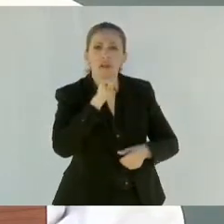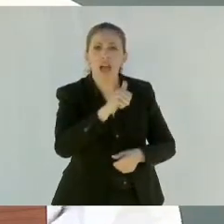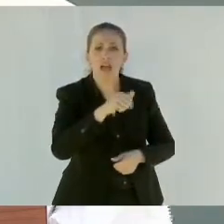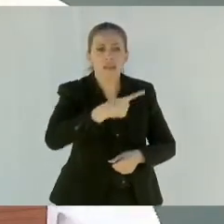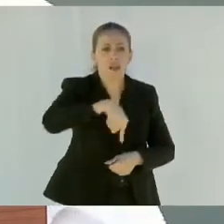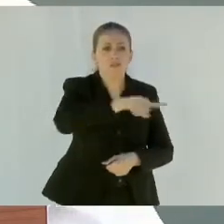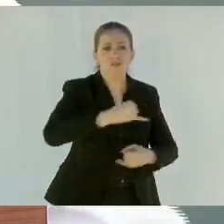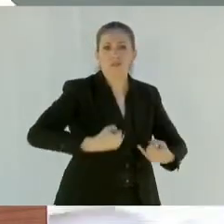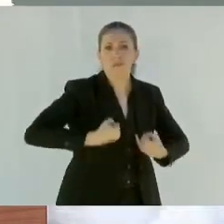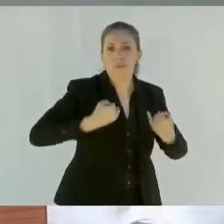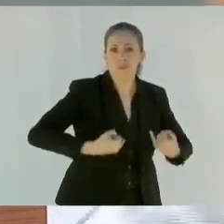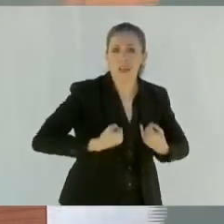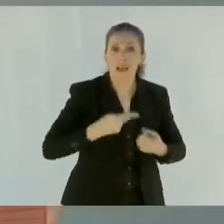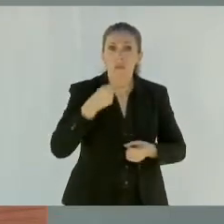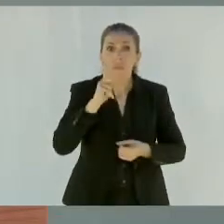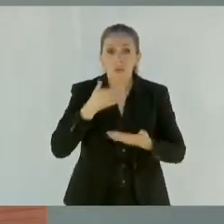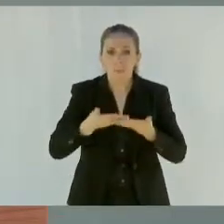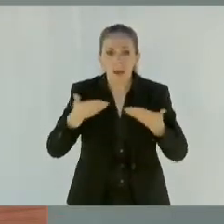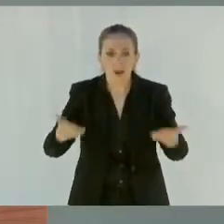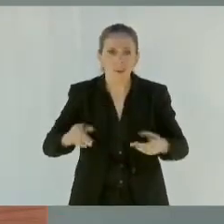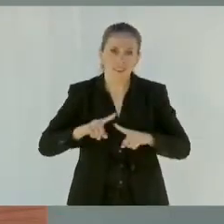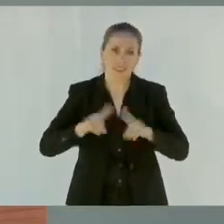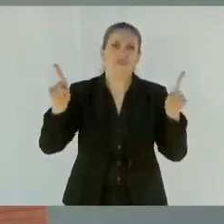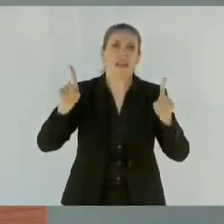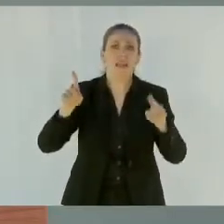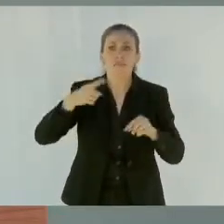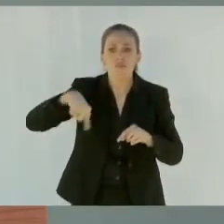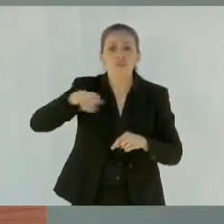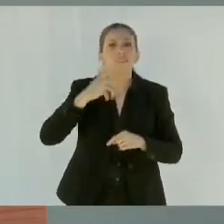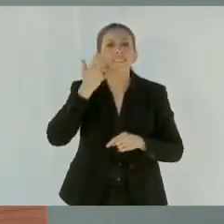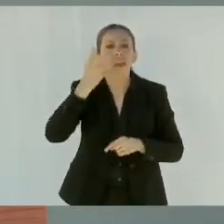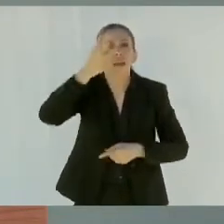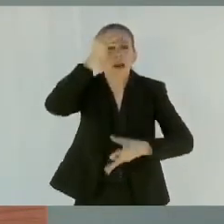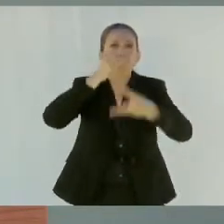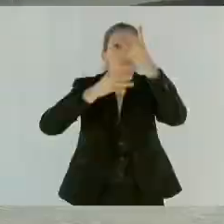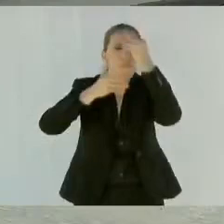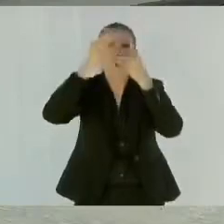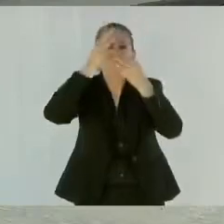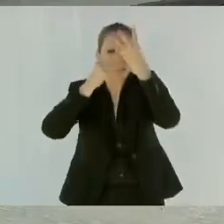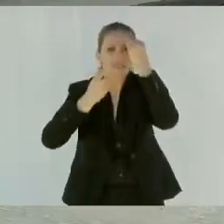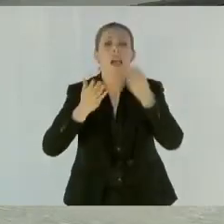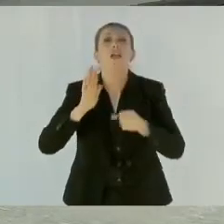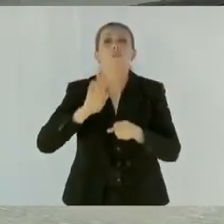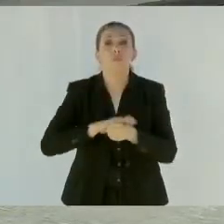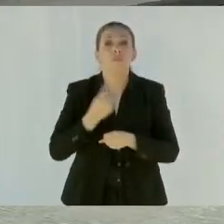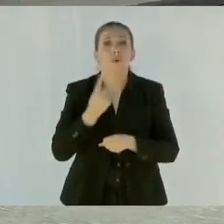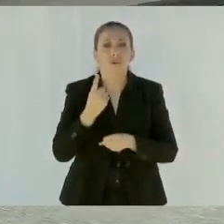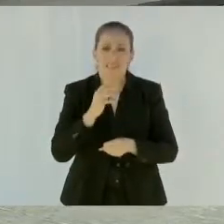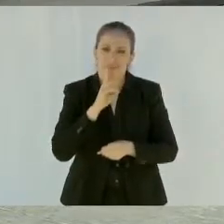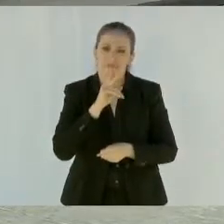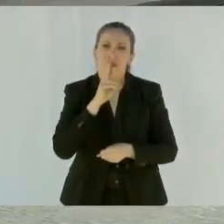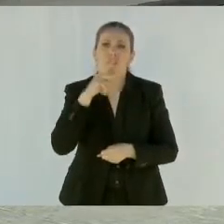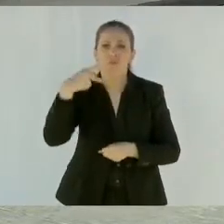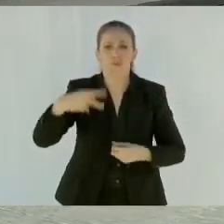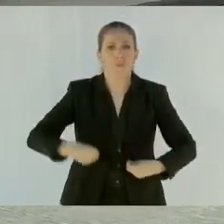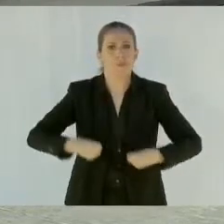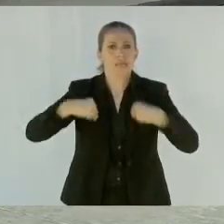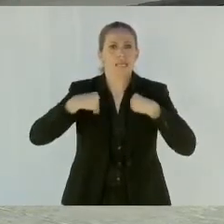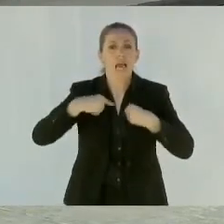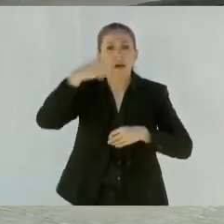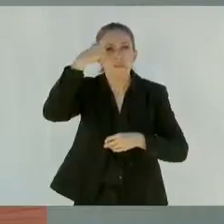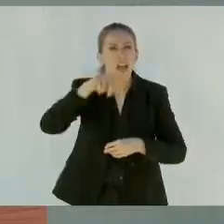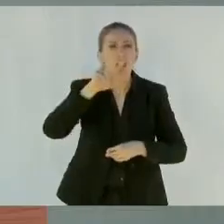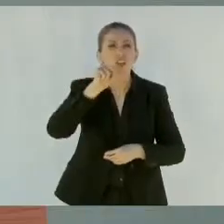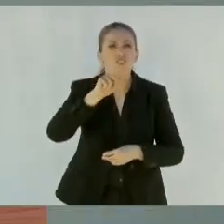para que no los enganchen los de las bandas de la delincuencia, darles opciones a los